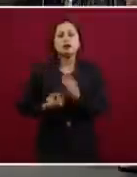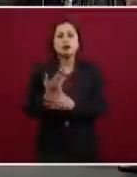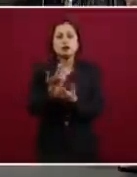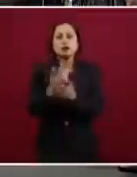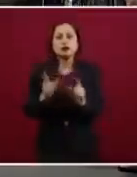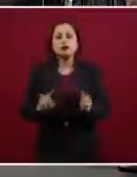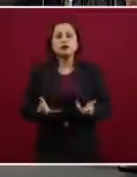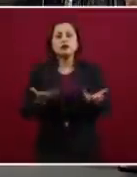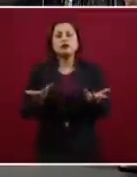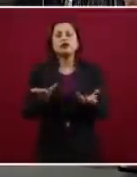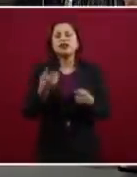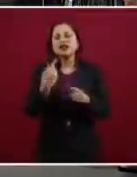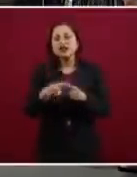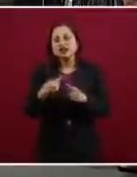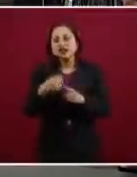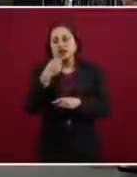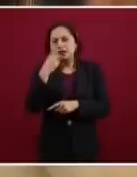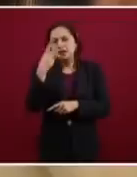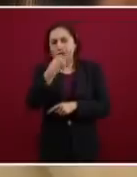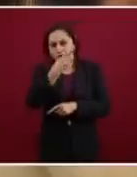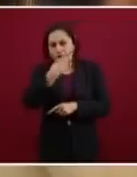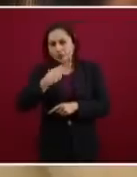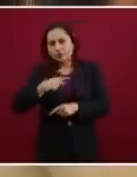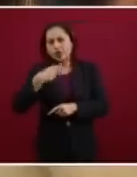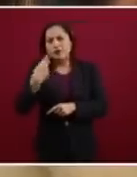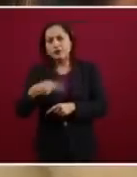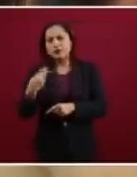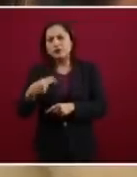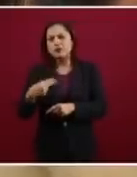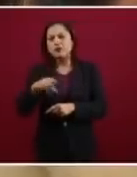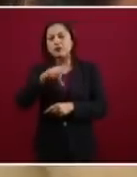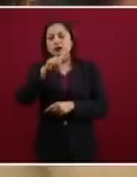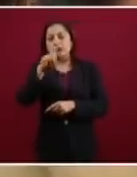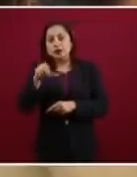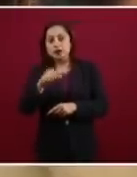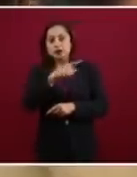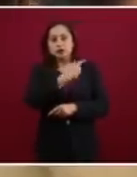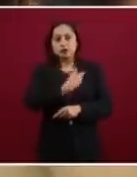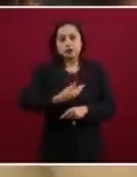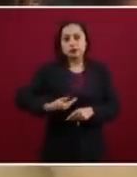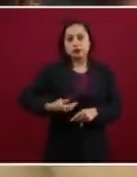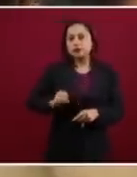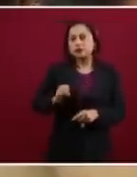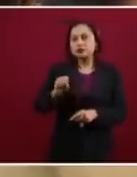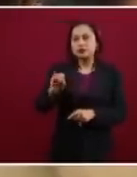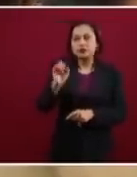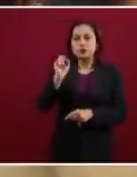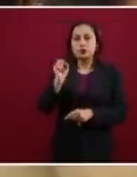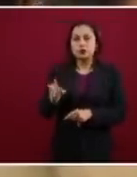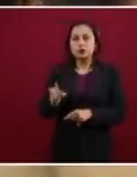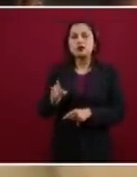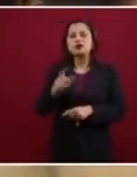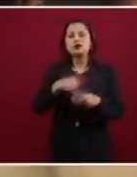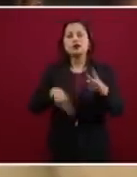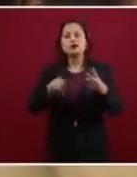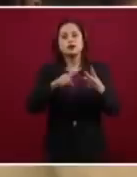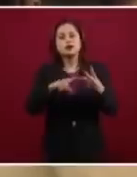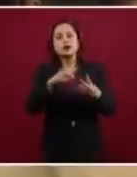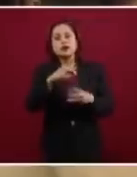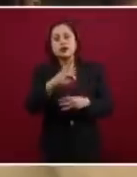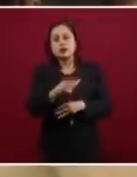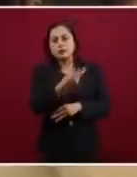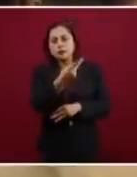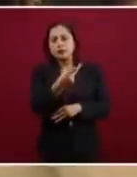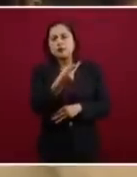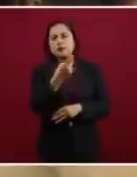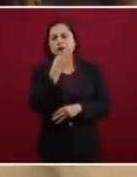esté avalada y respaldada por el presidente y también si nos pueden precisar la hora exacta en la